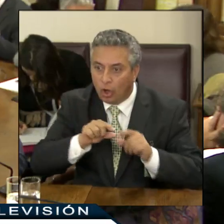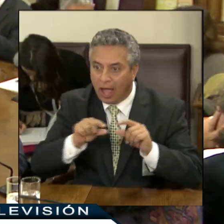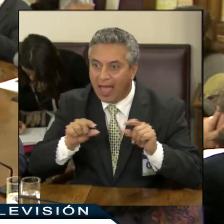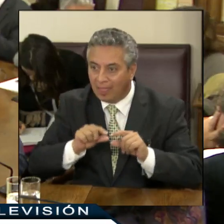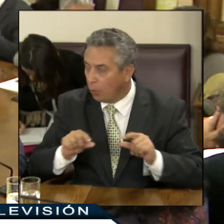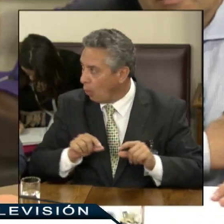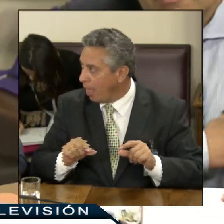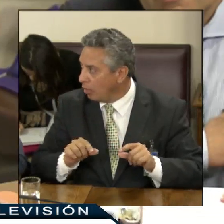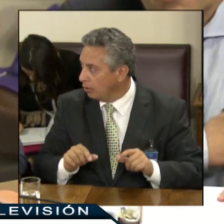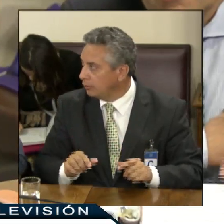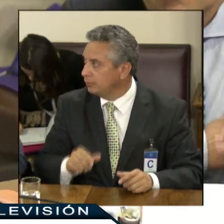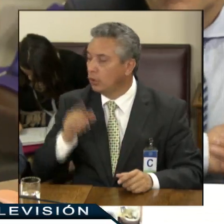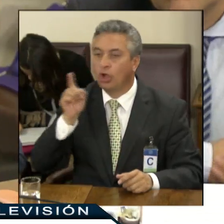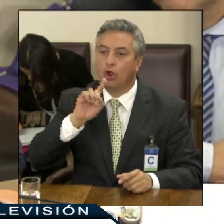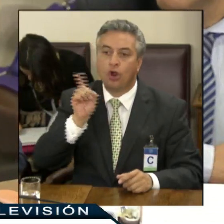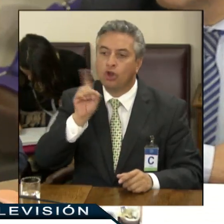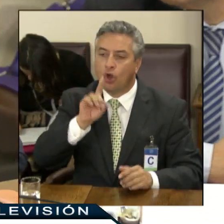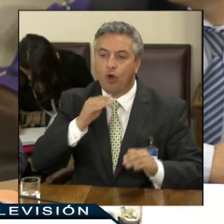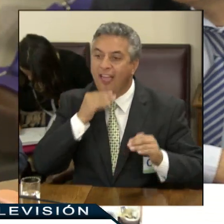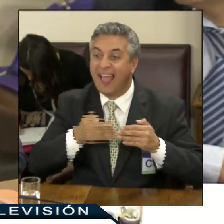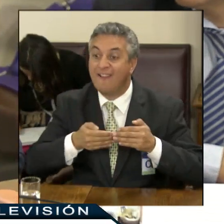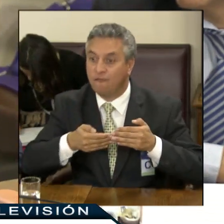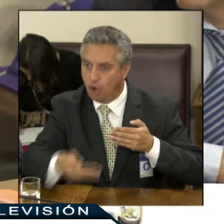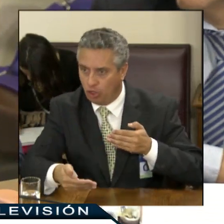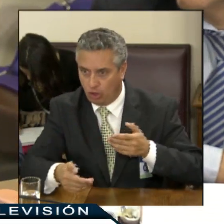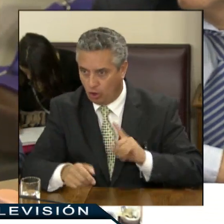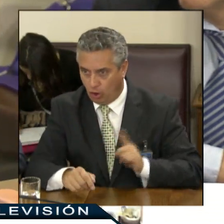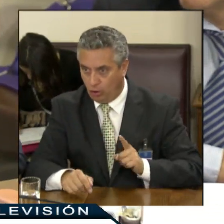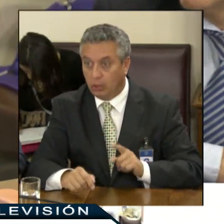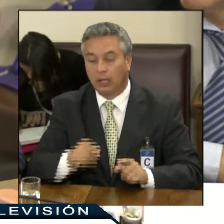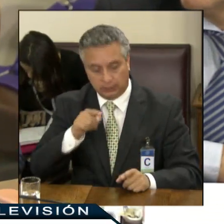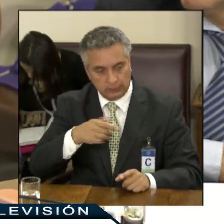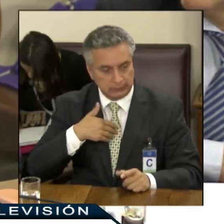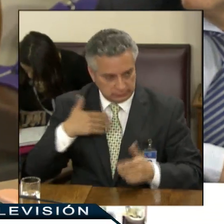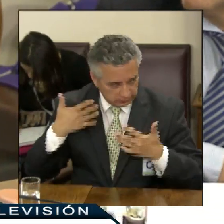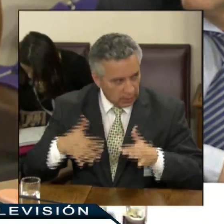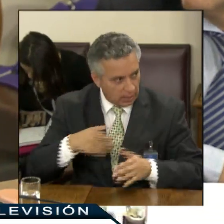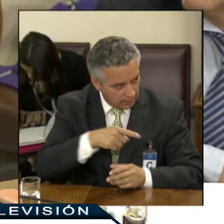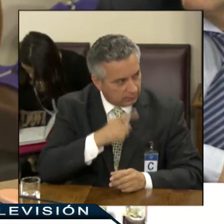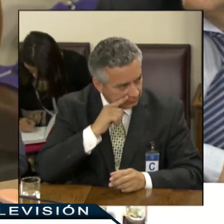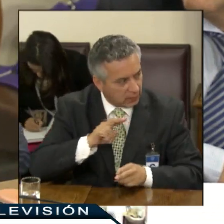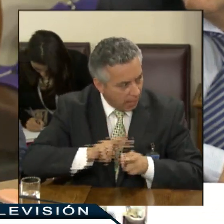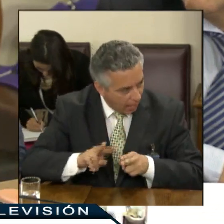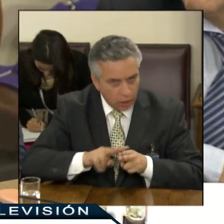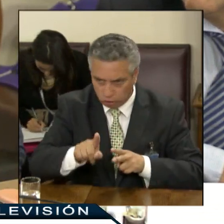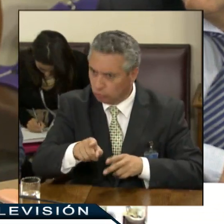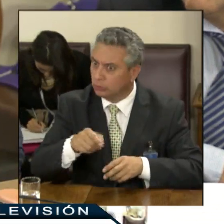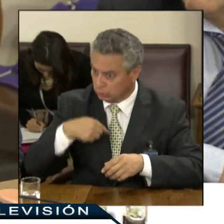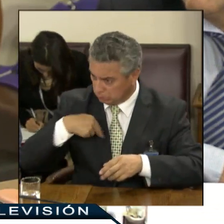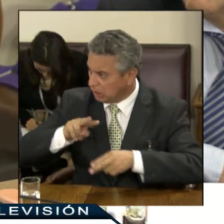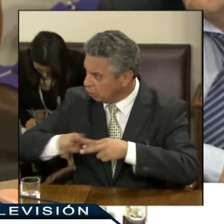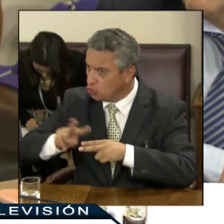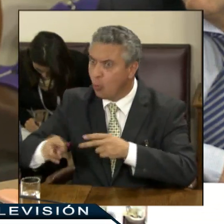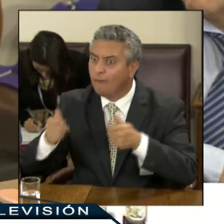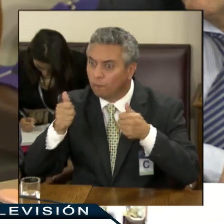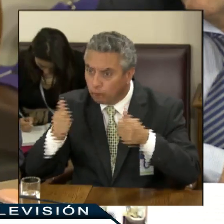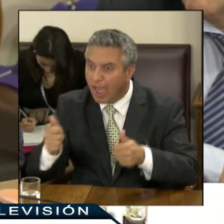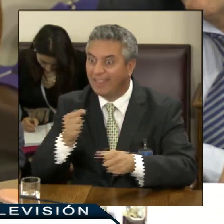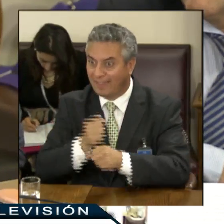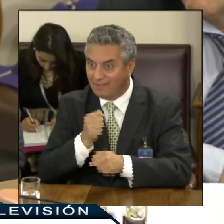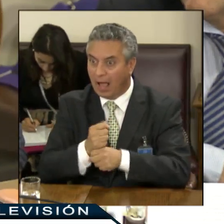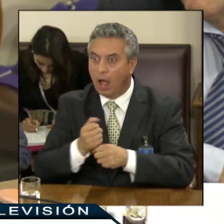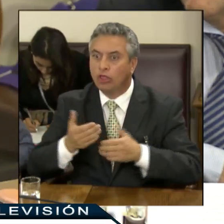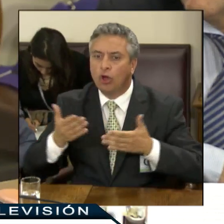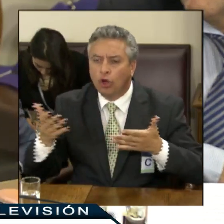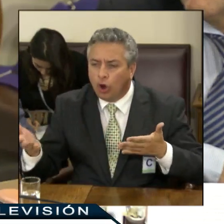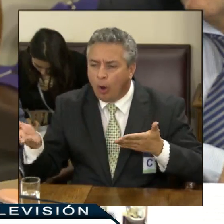el fondo no y frente a eso yo creo que se ha hecho un buen trabajo de cómo hemos